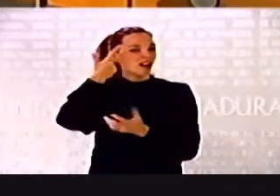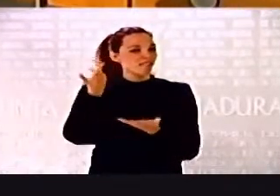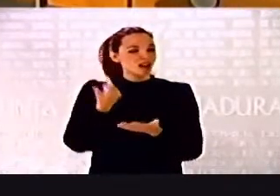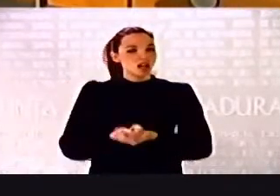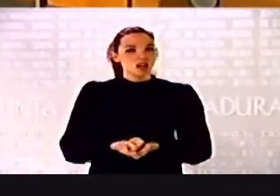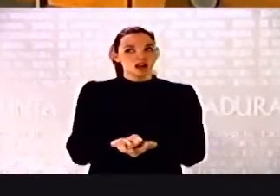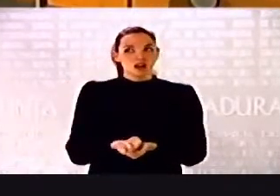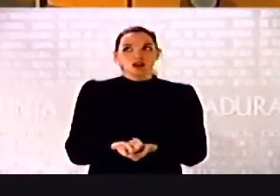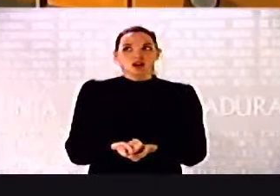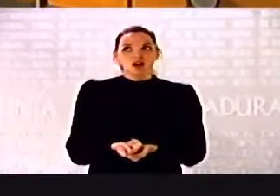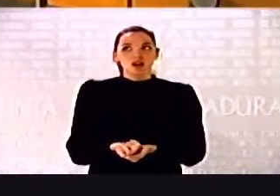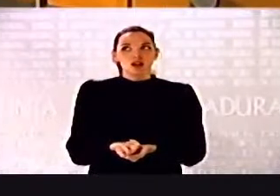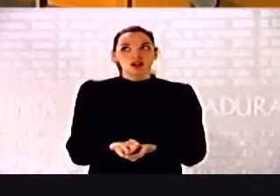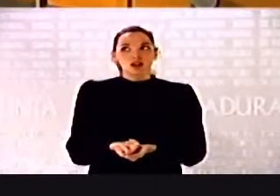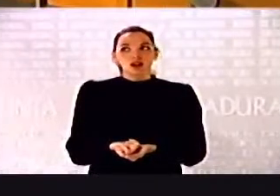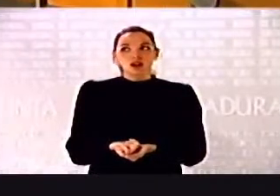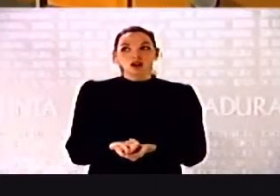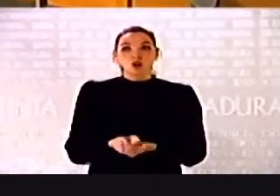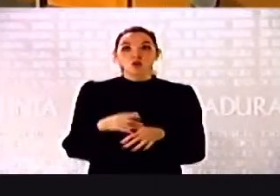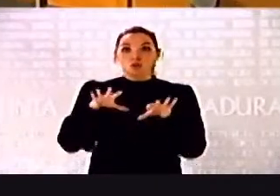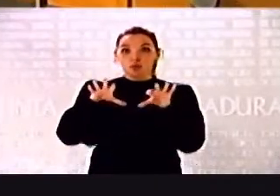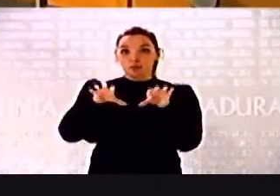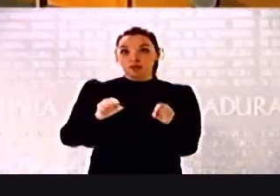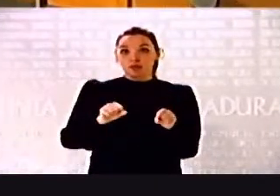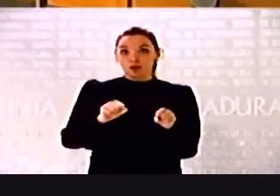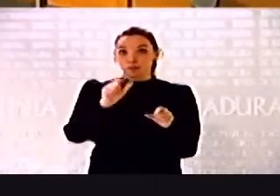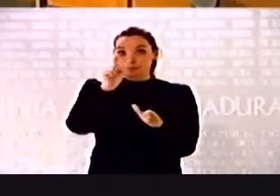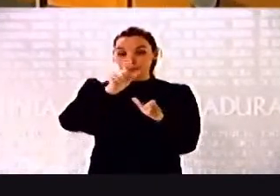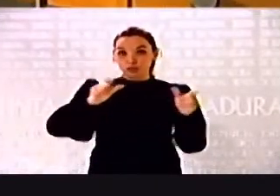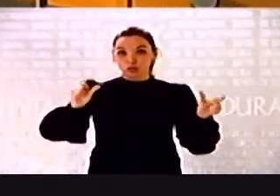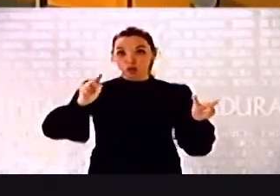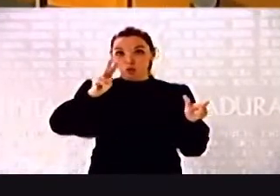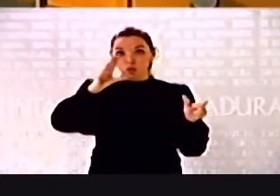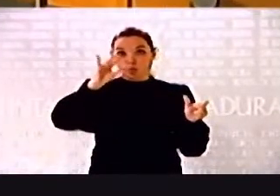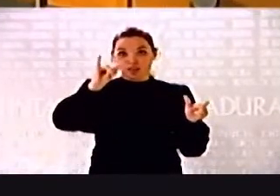La ocupación de UCI en general. La ocupación de UCI en general,